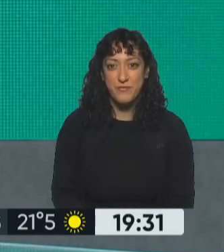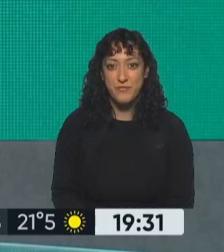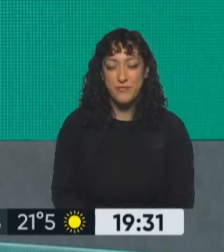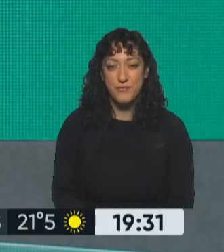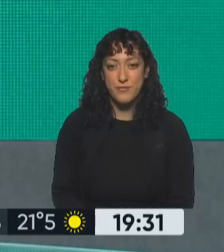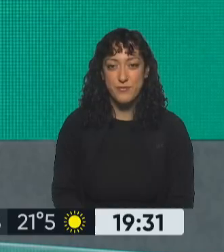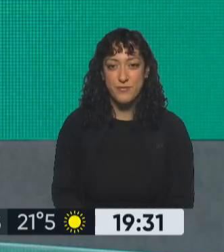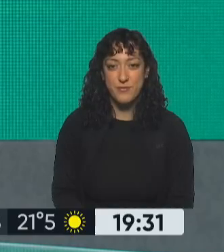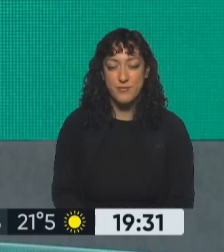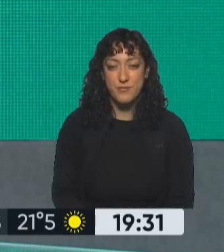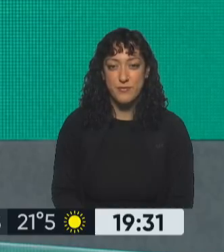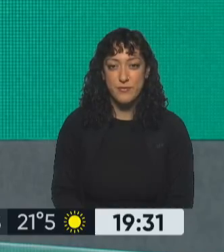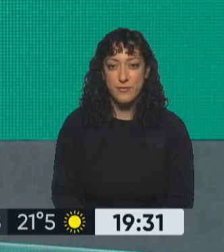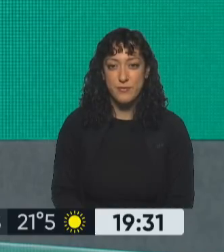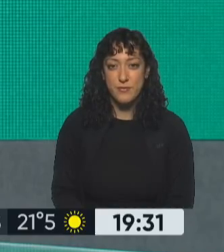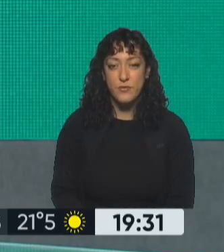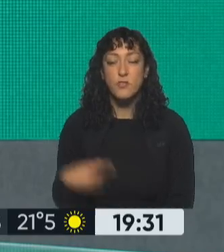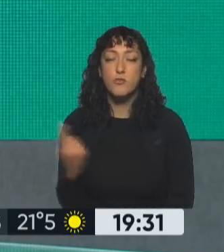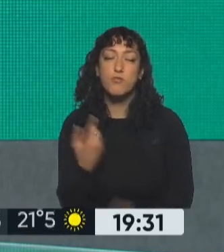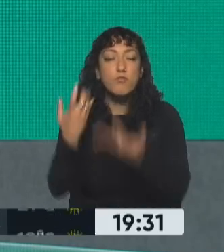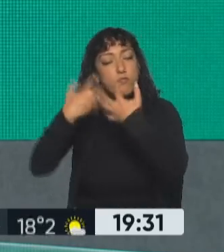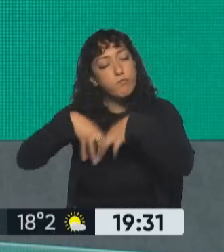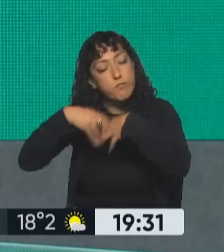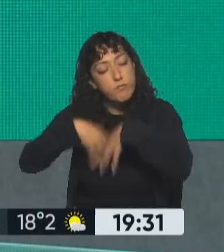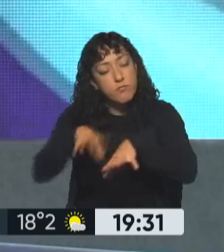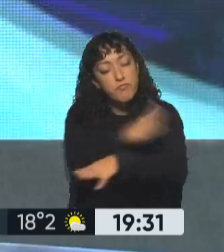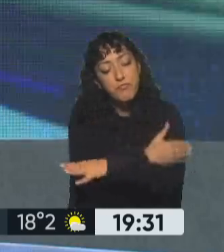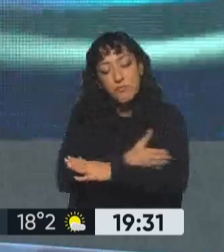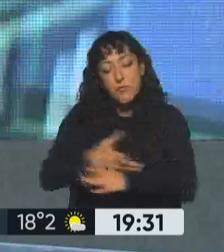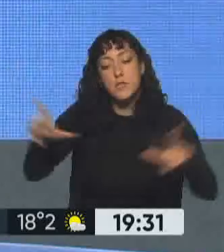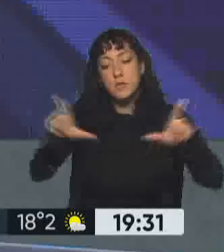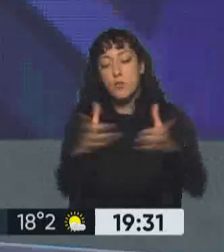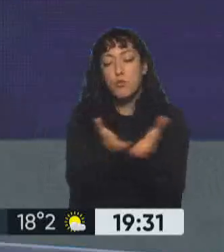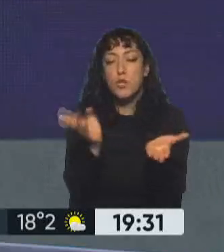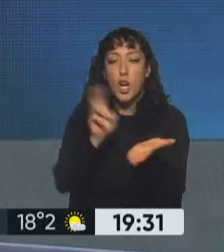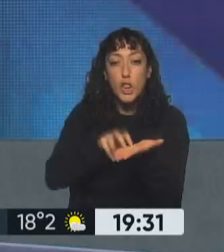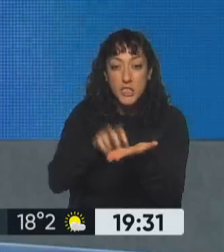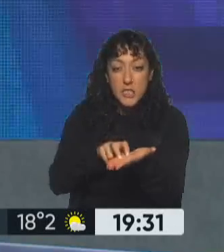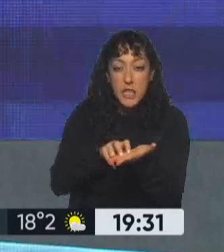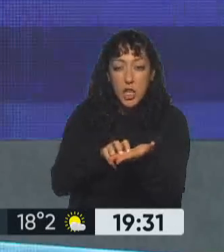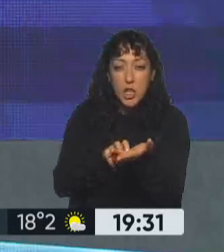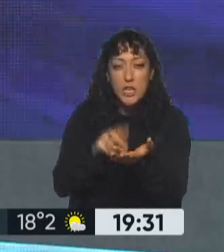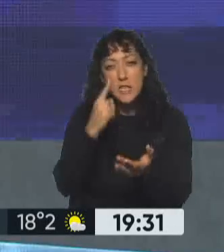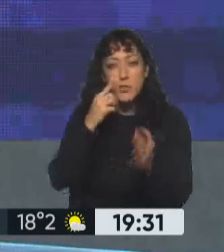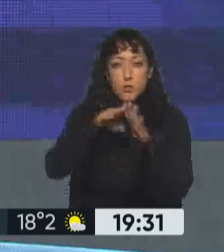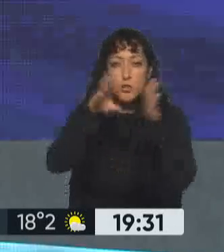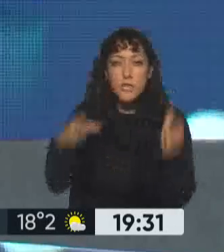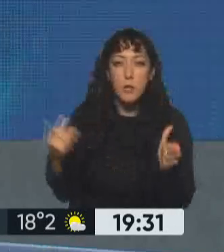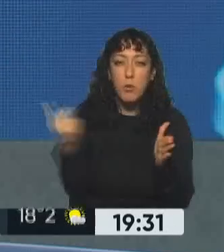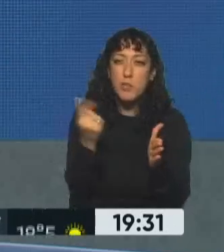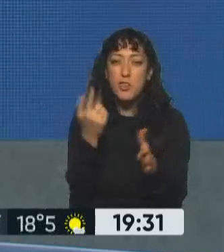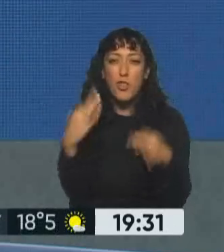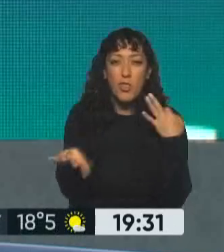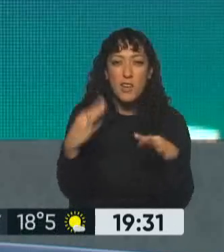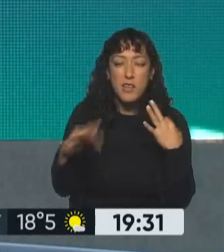Venimos transitando y pensando en voz alta, sobre todo en el noticiero de la televisión pública, el delicado momento institucional. ¿A qué te referís,